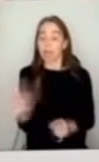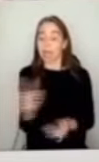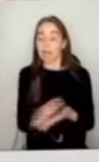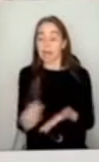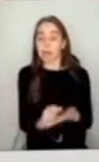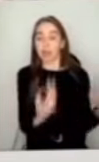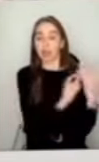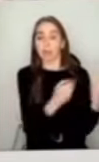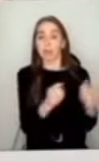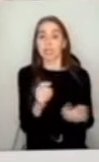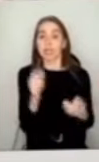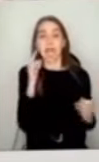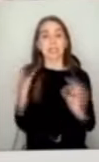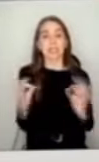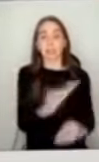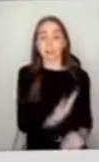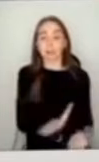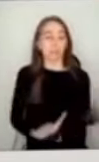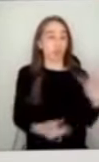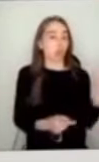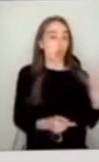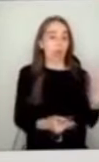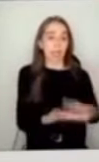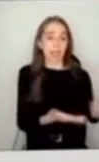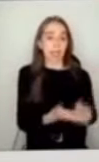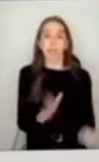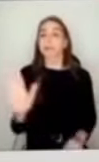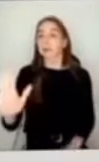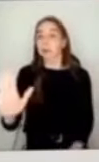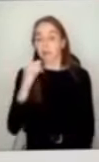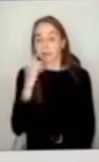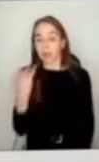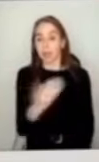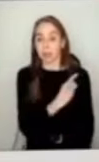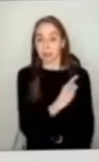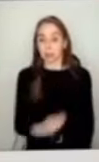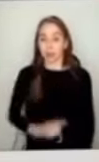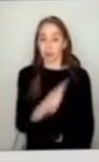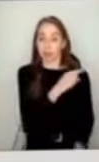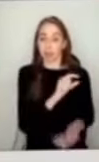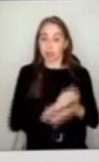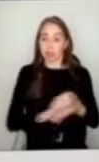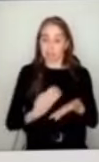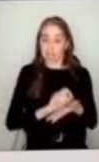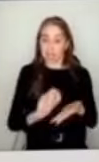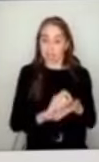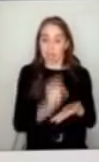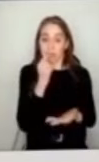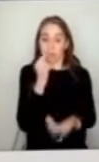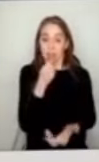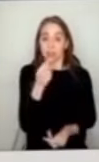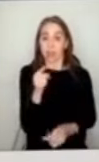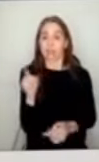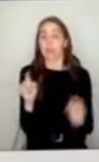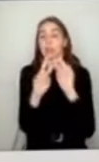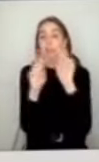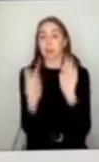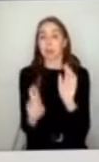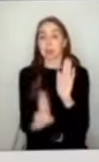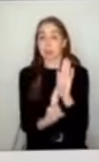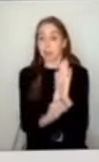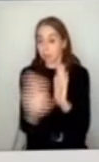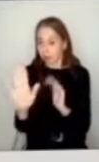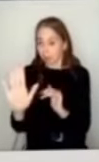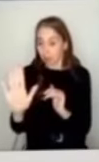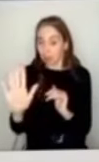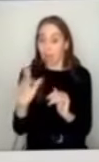A ver, diputado, el secretario considera que el punto de reglamento...